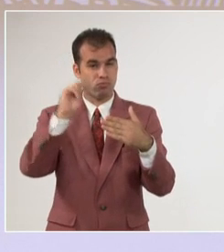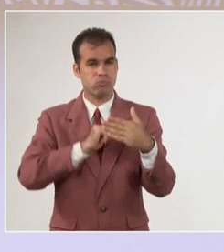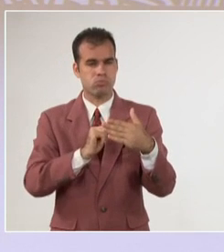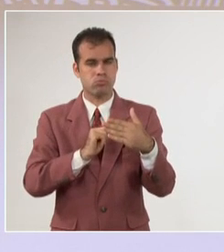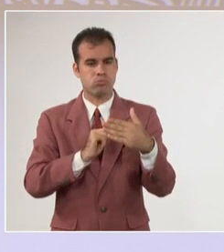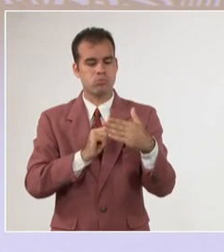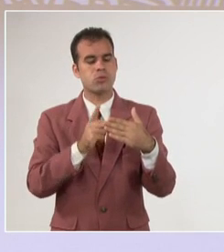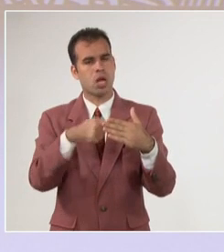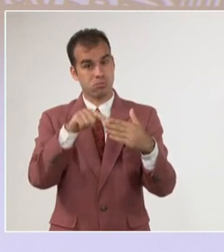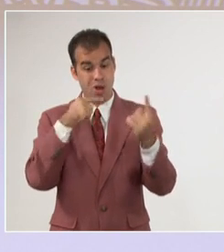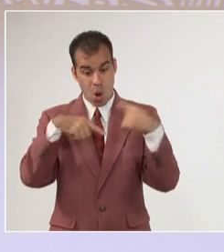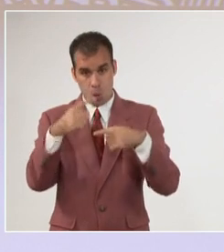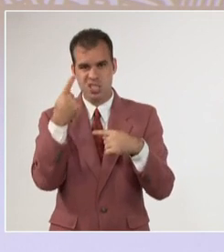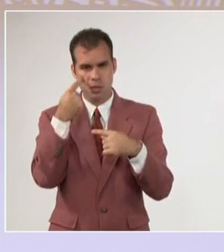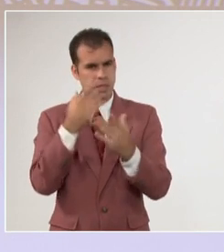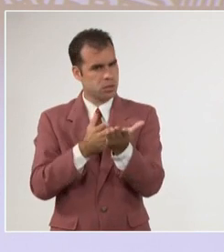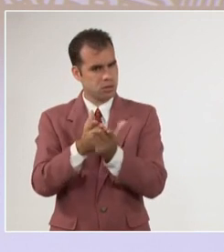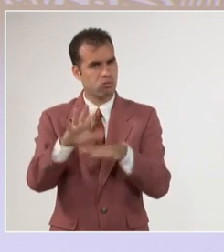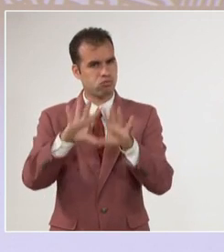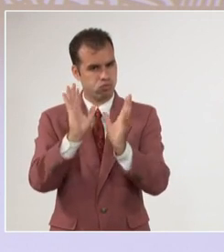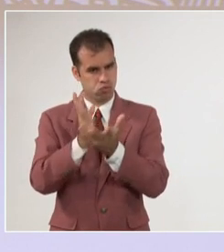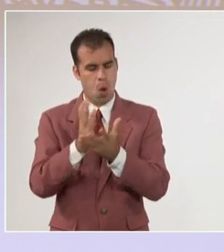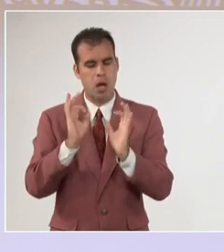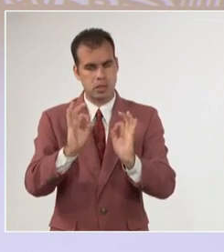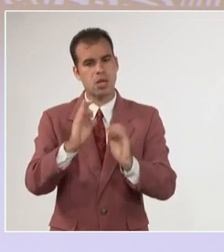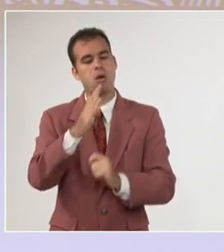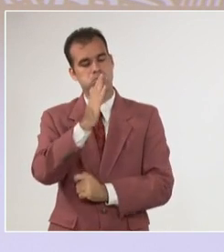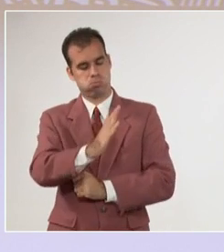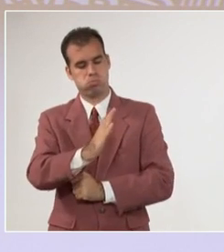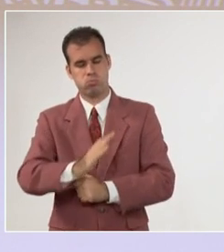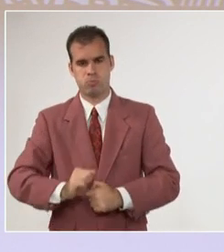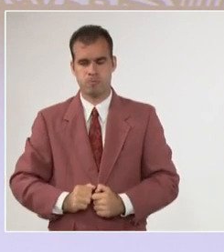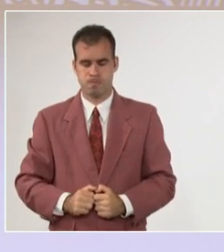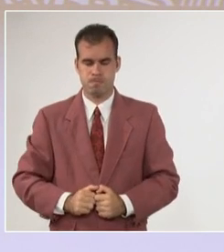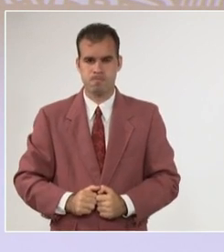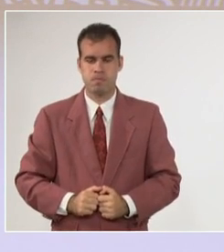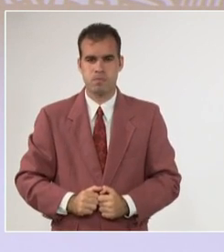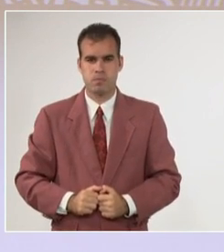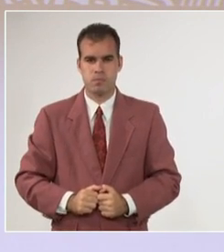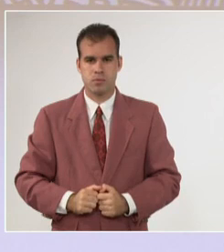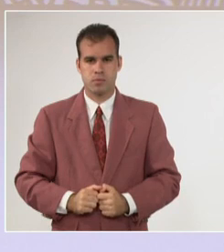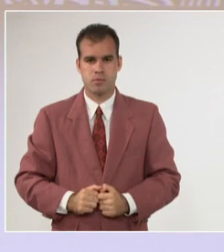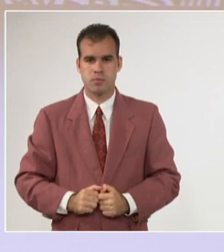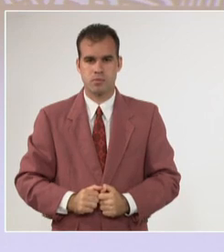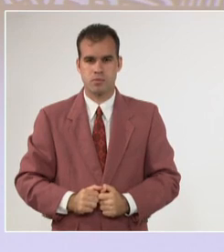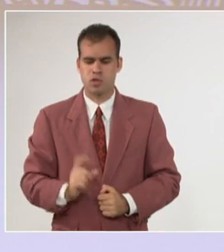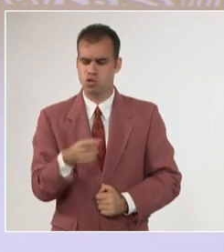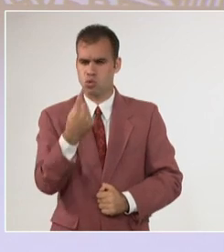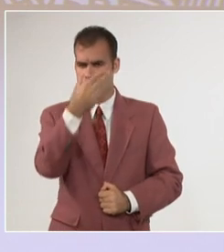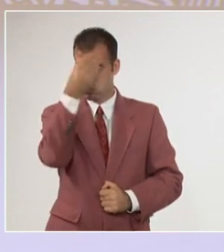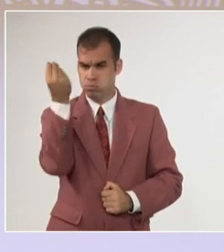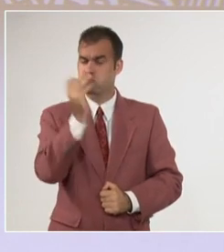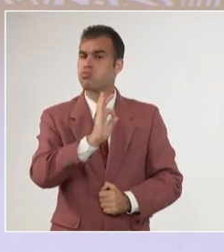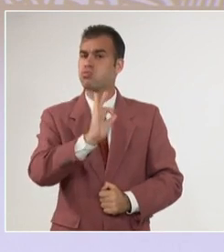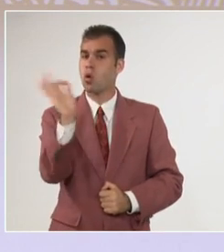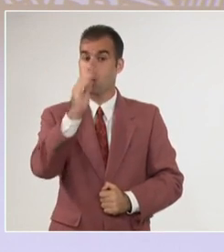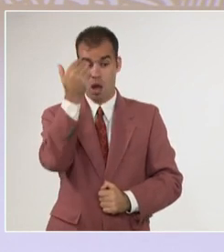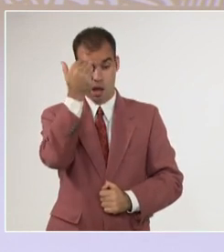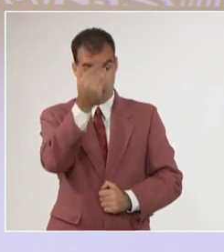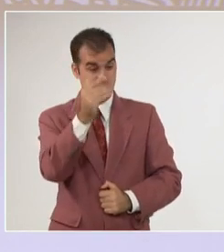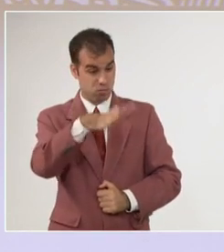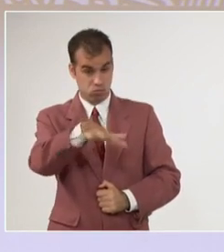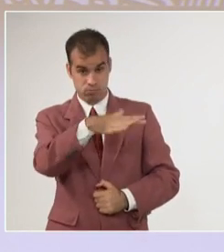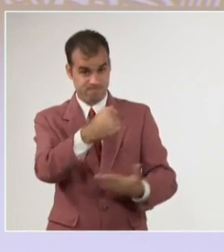todavía se habla con admiración y respeto. No olvidaremos nunca que gracias al apoyo de muchos amigos